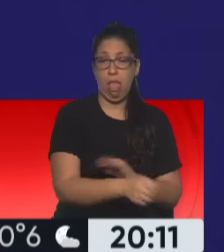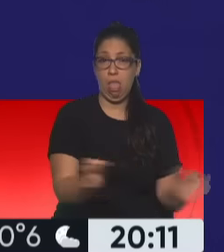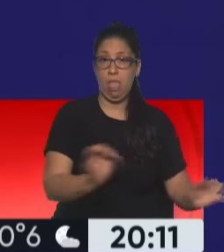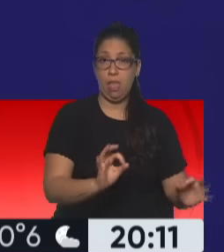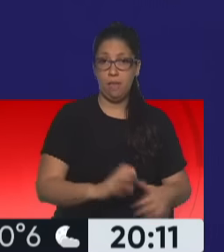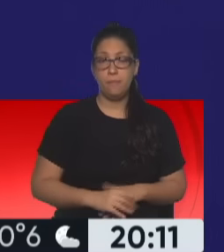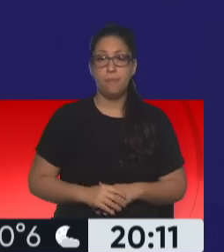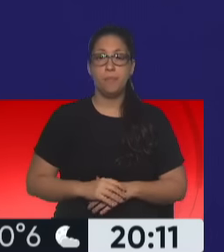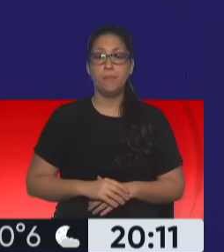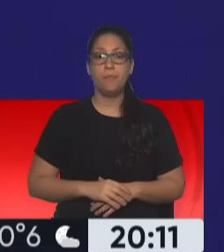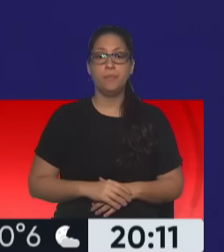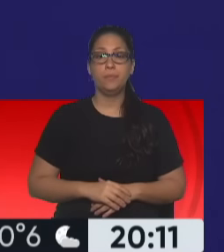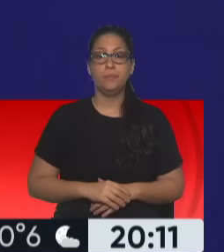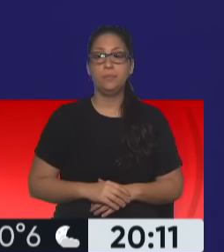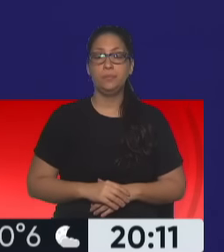Entonces,